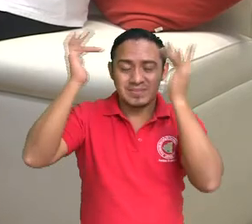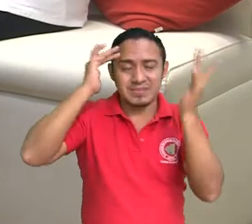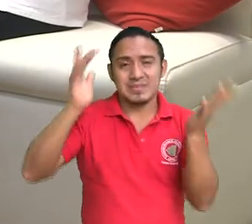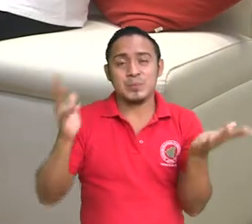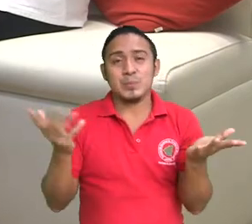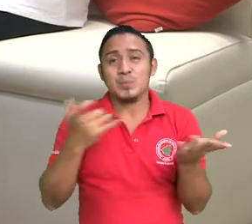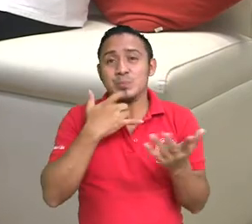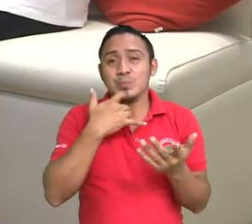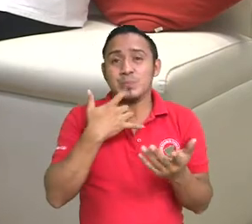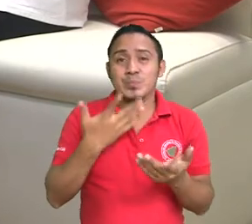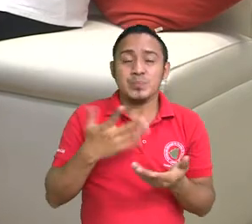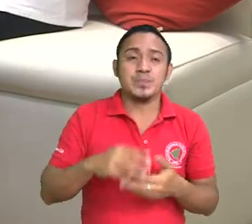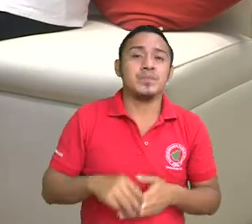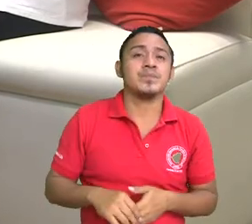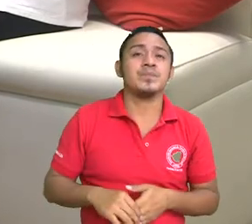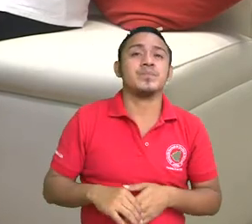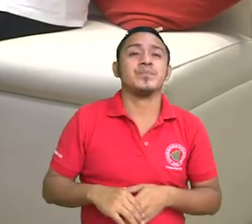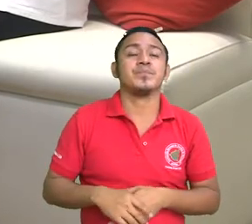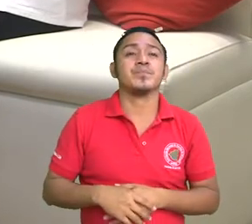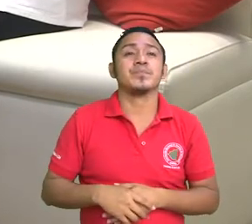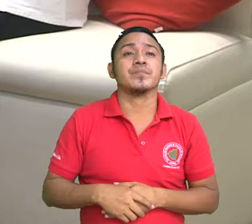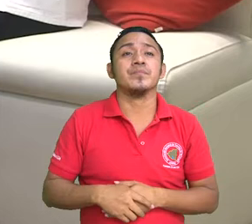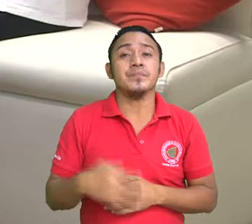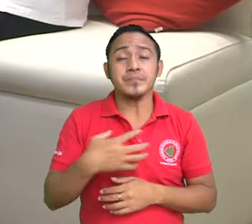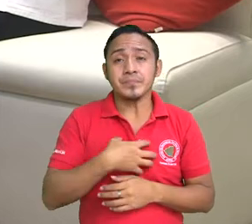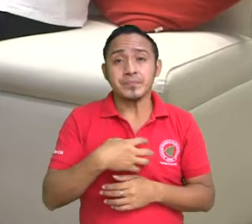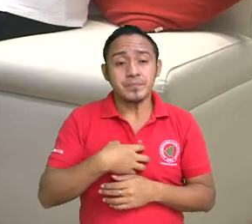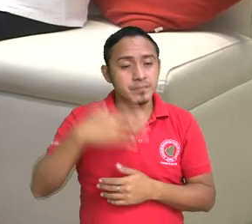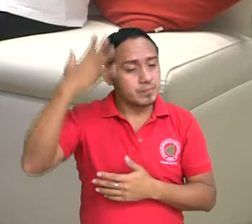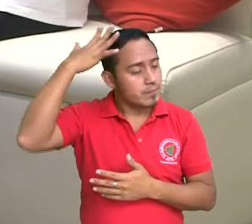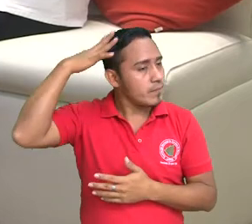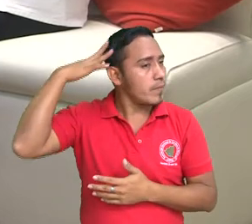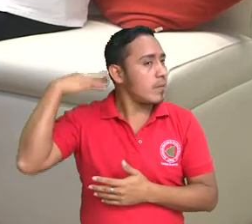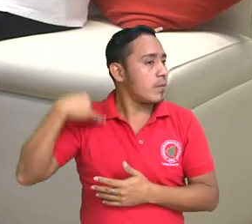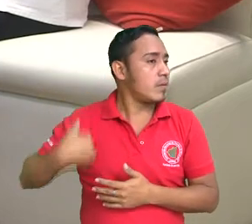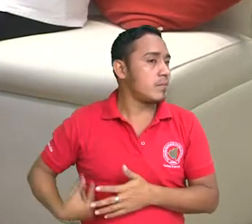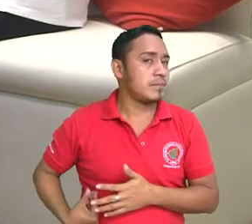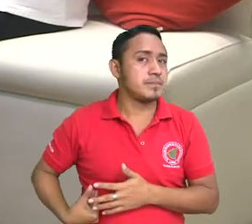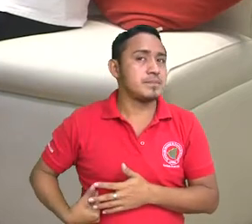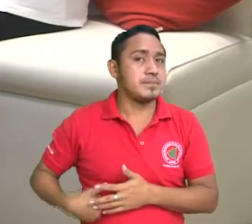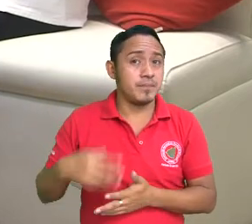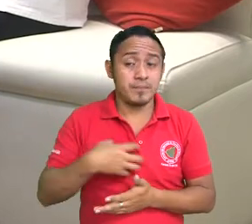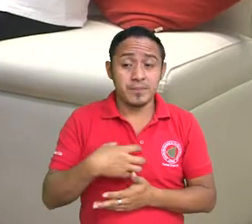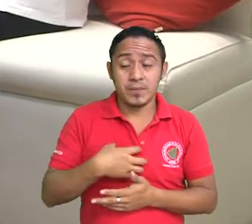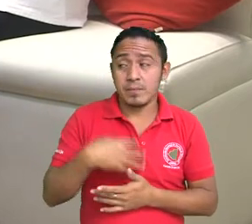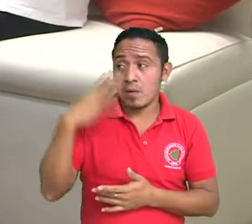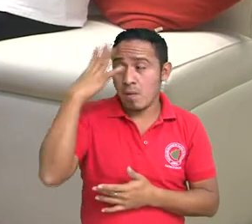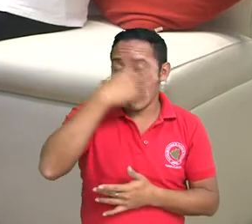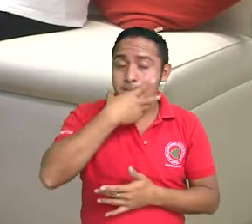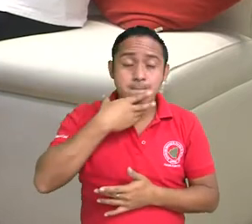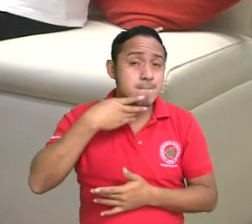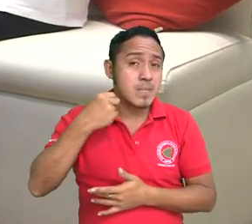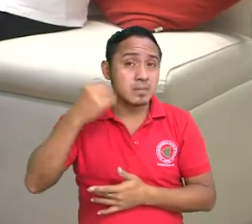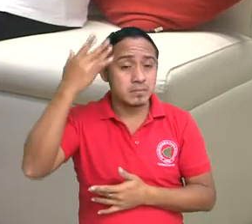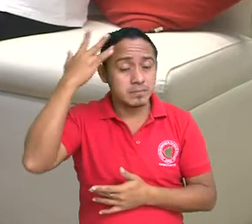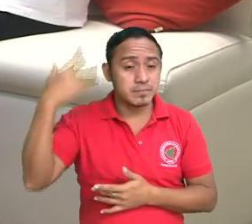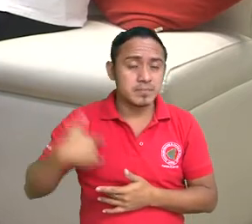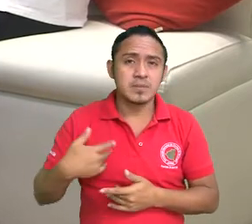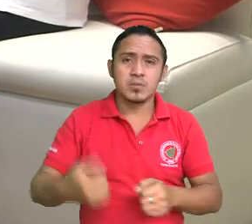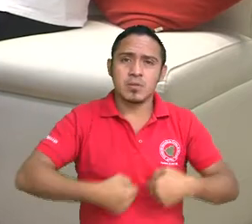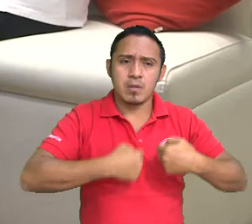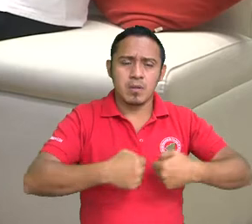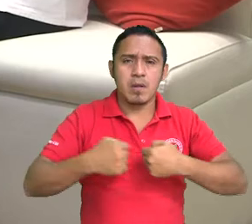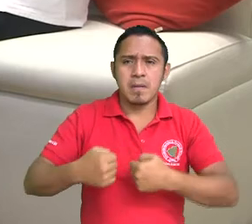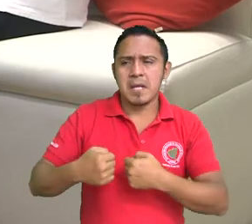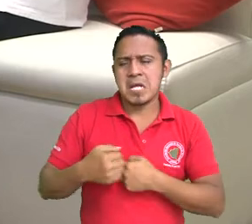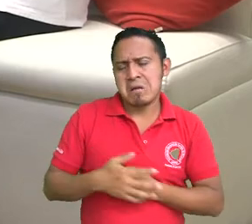porque... nosotros, nuestro cabello, ¿verdad? Parte de la belleza femenina es el cabello, ¿verdad? Sí. Los hombres generalmente